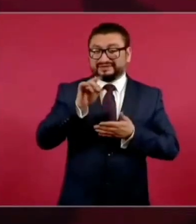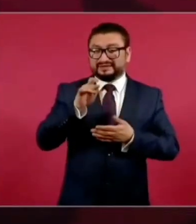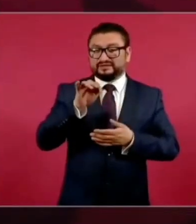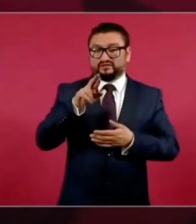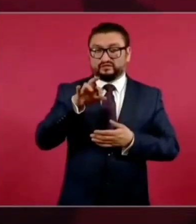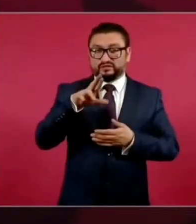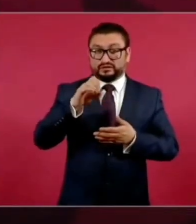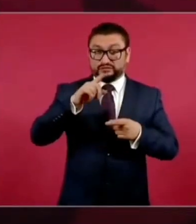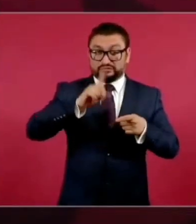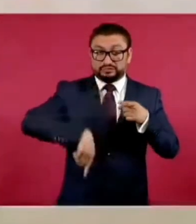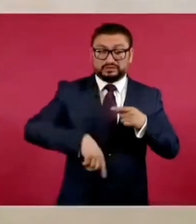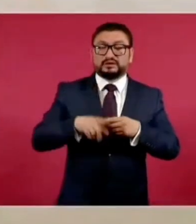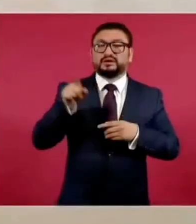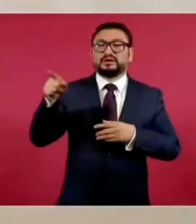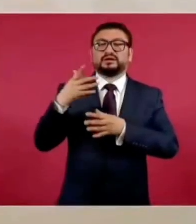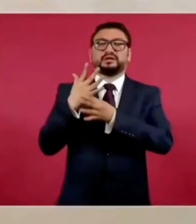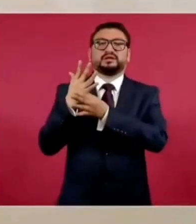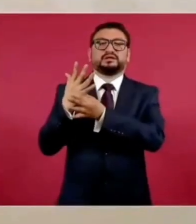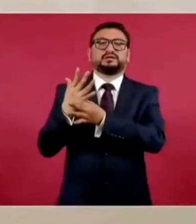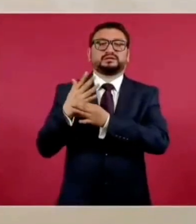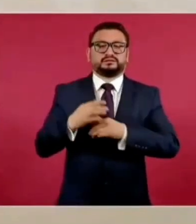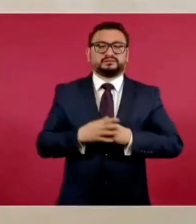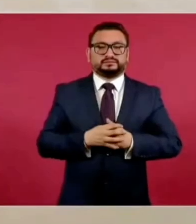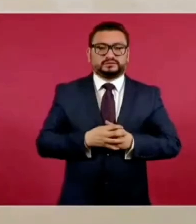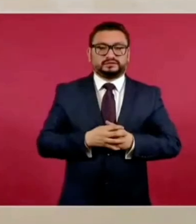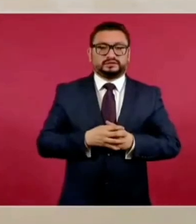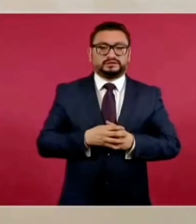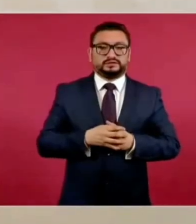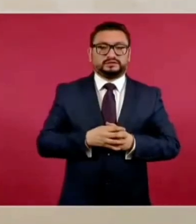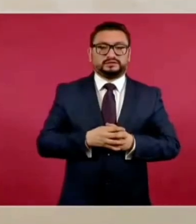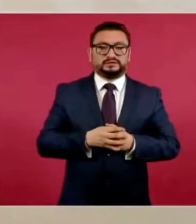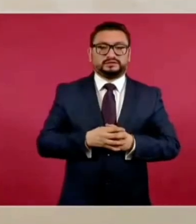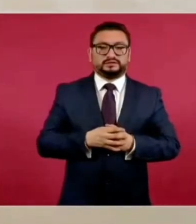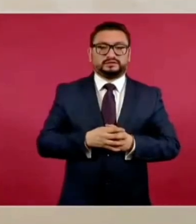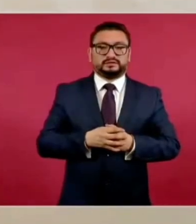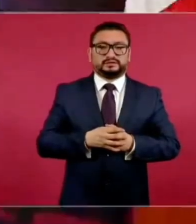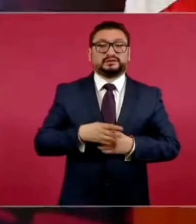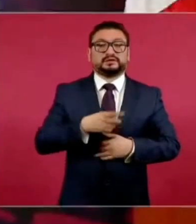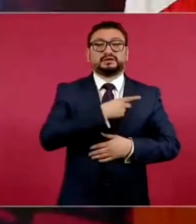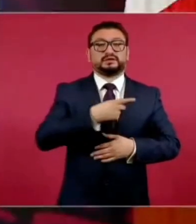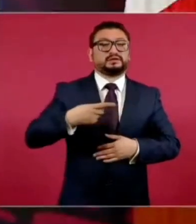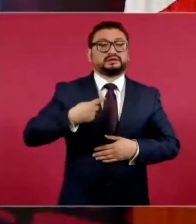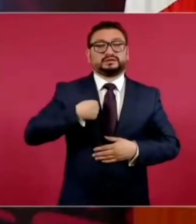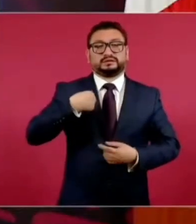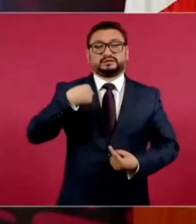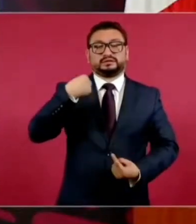a decir que me debían de eliminar.